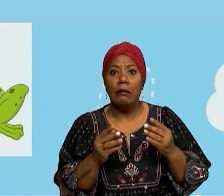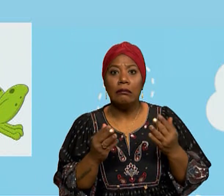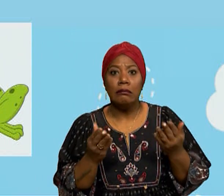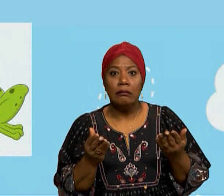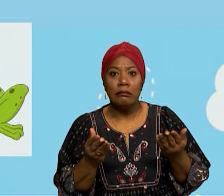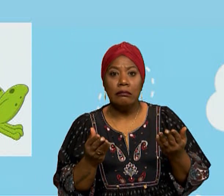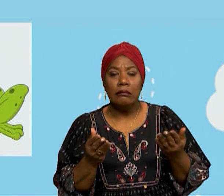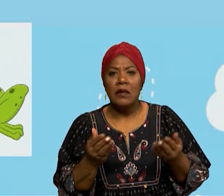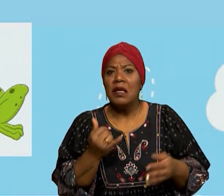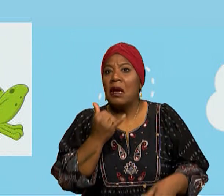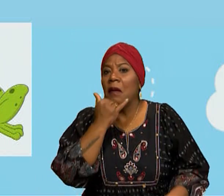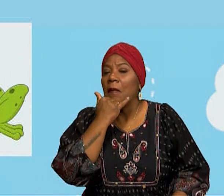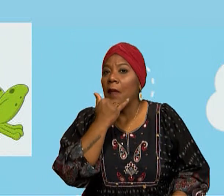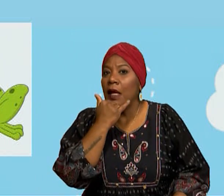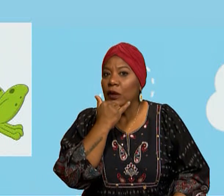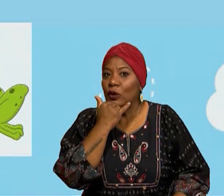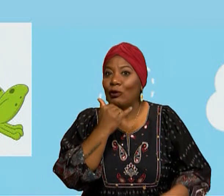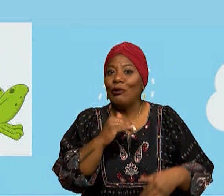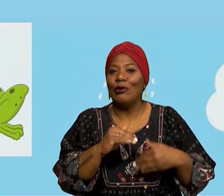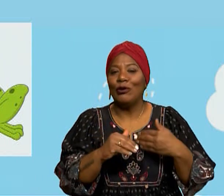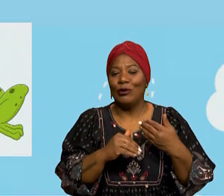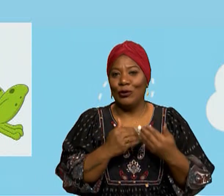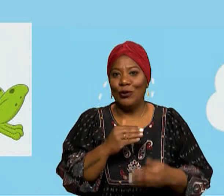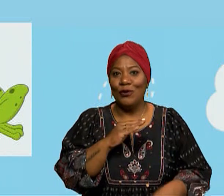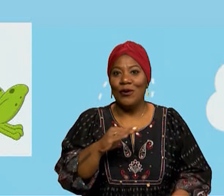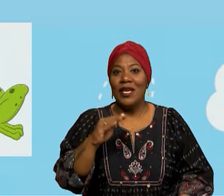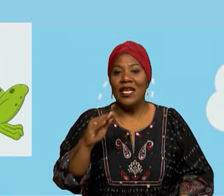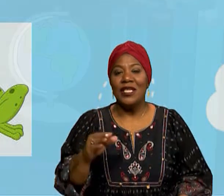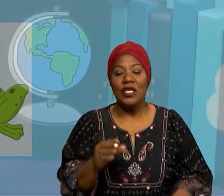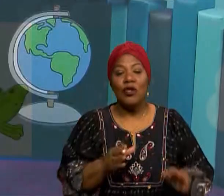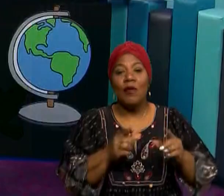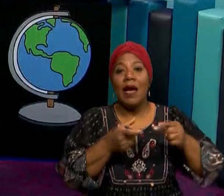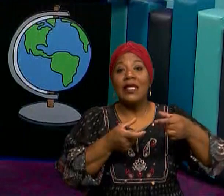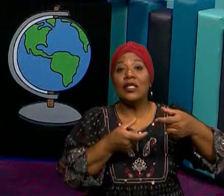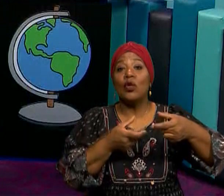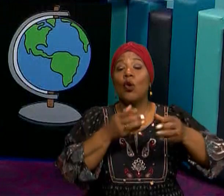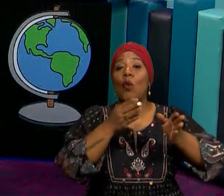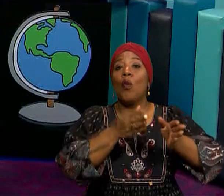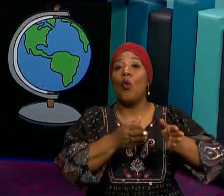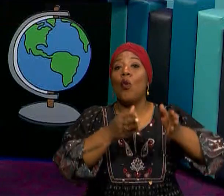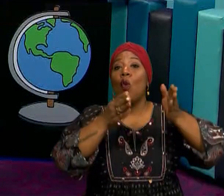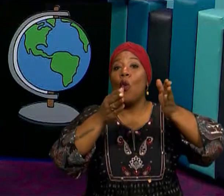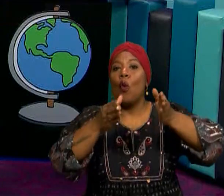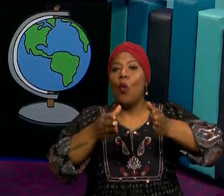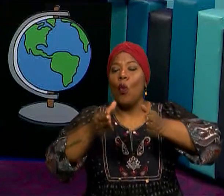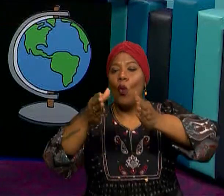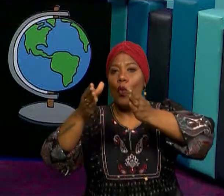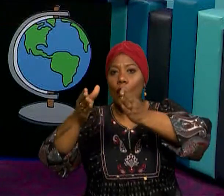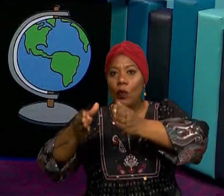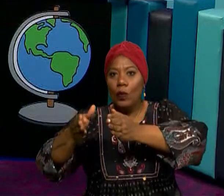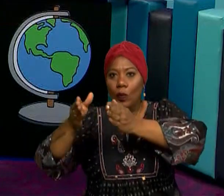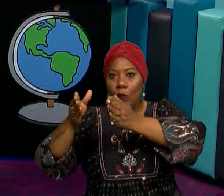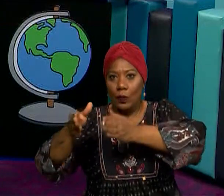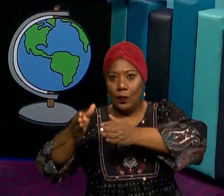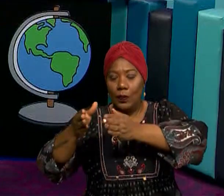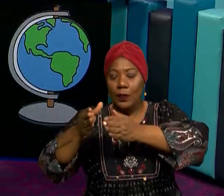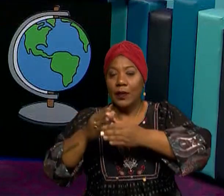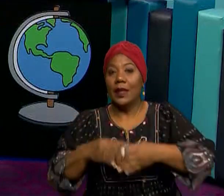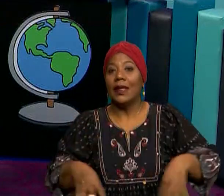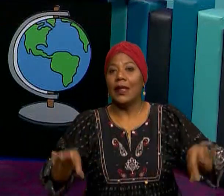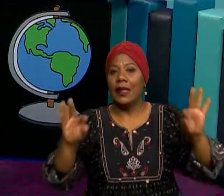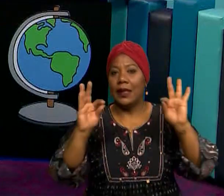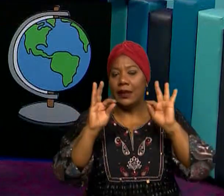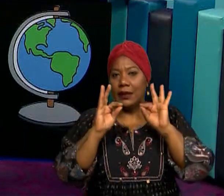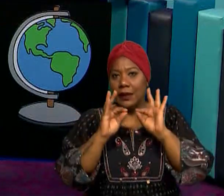Tenemos que buscar el orden para sacar lo que es el inicio, el desarrollo y el cierre. Como